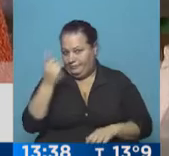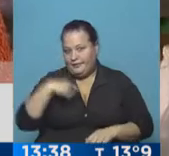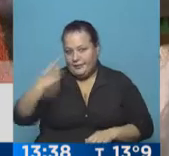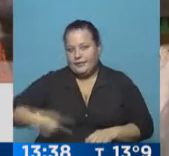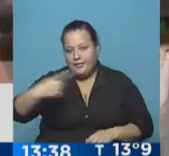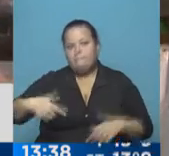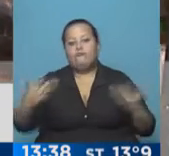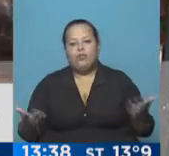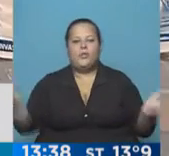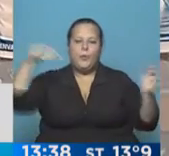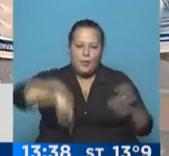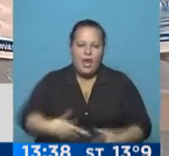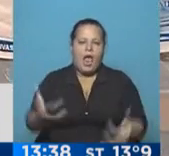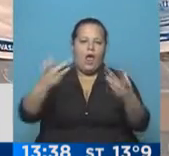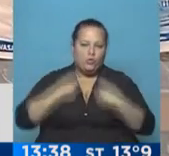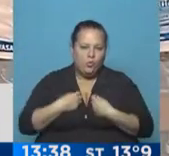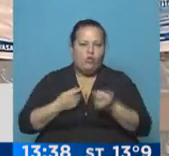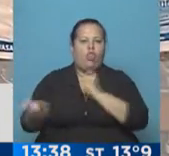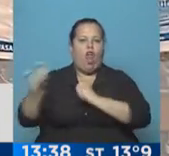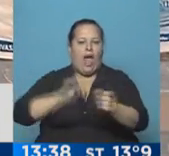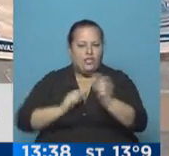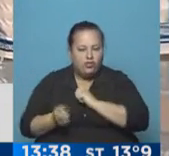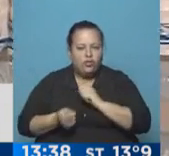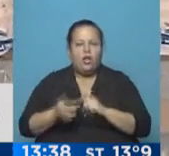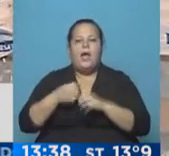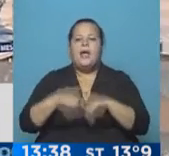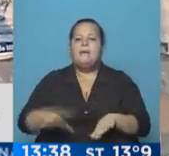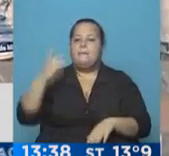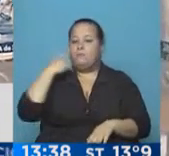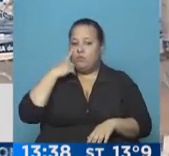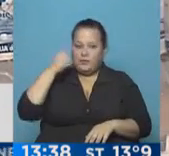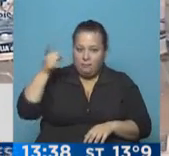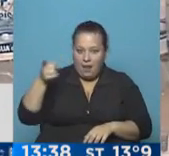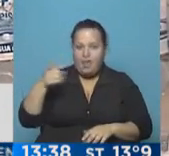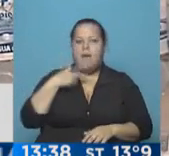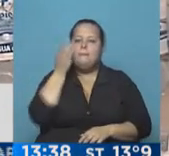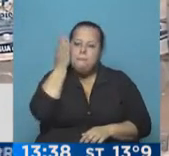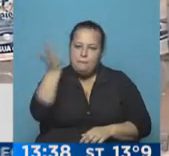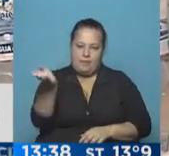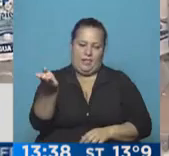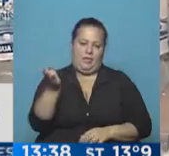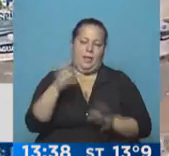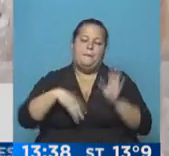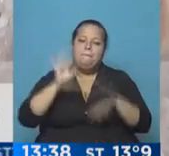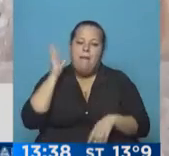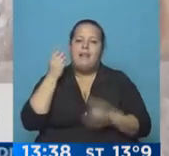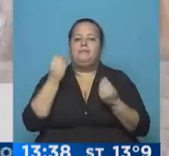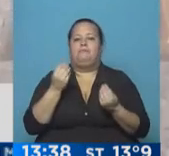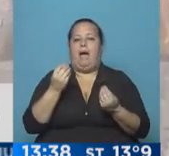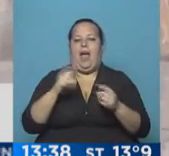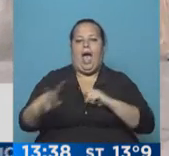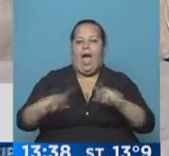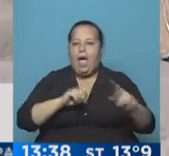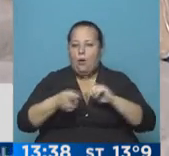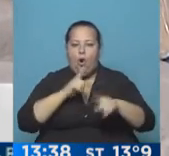seguido así que bueno se acercan con las donaciones que estamos desde el municipio pidiendo especialmente para poder coordinar